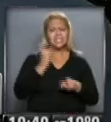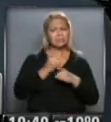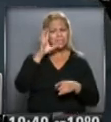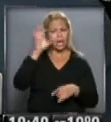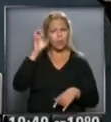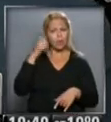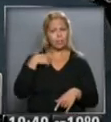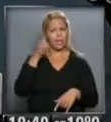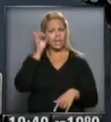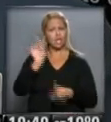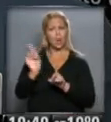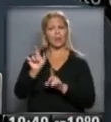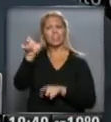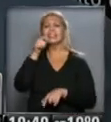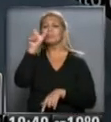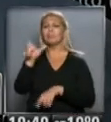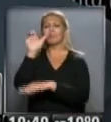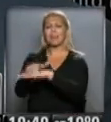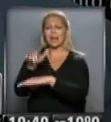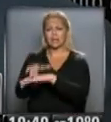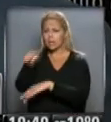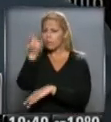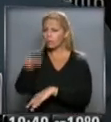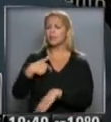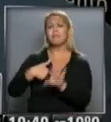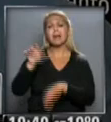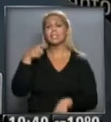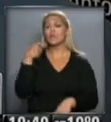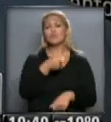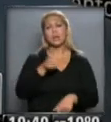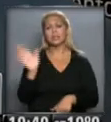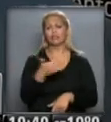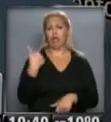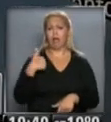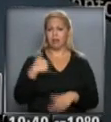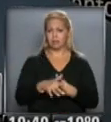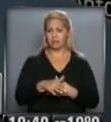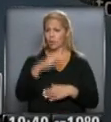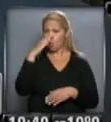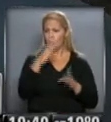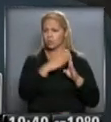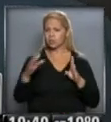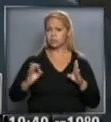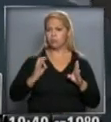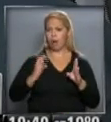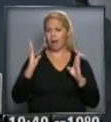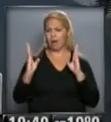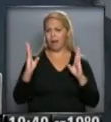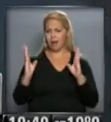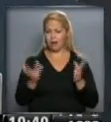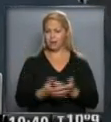perdón con los responsables del mayor genocidio de la Argentina de los últimos